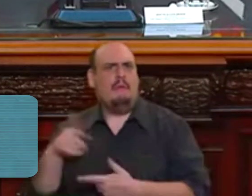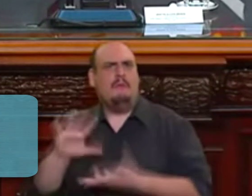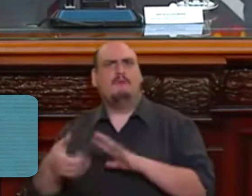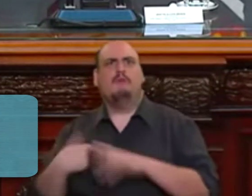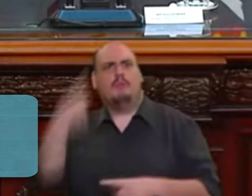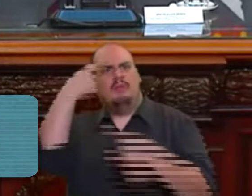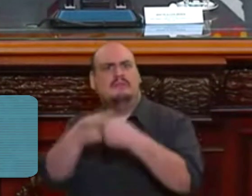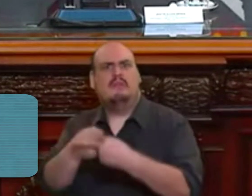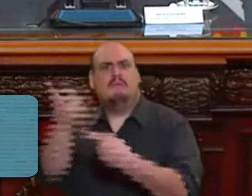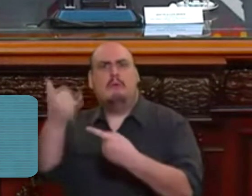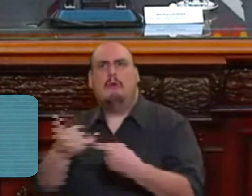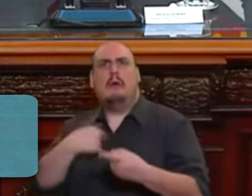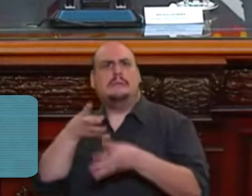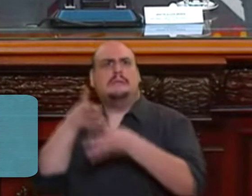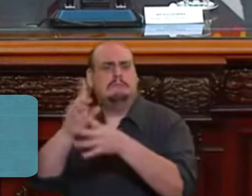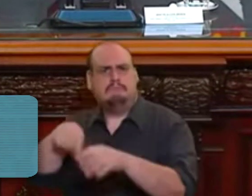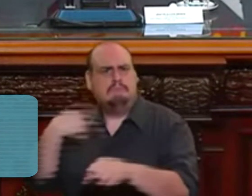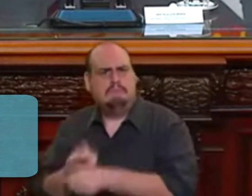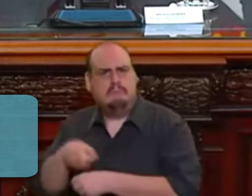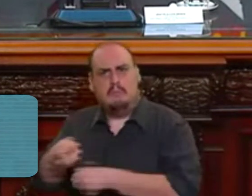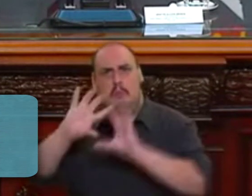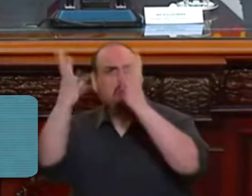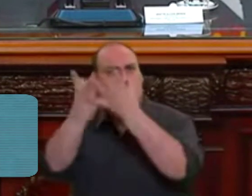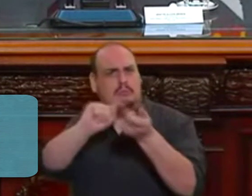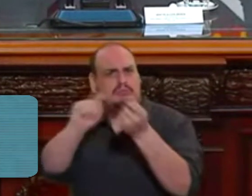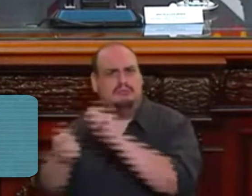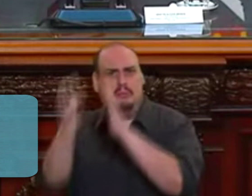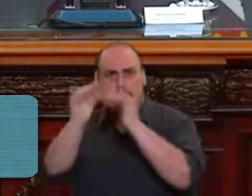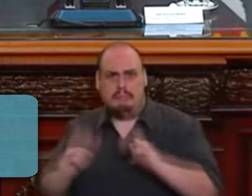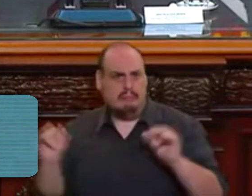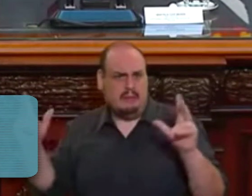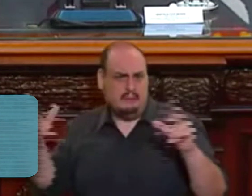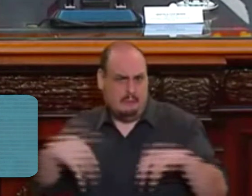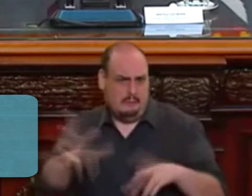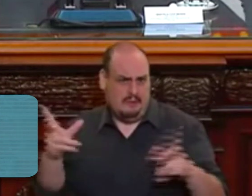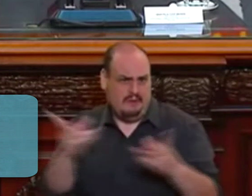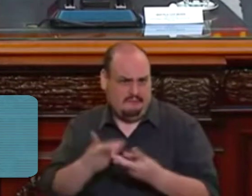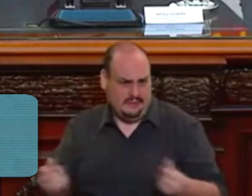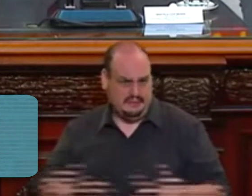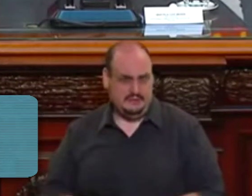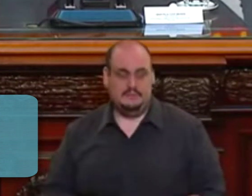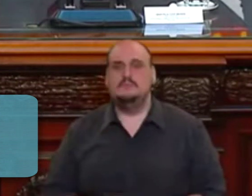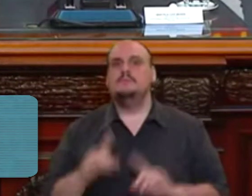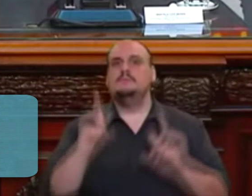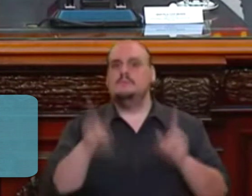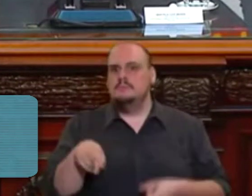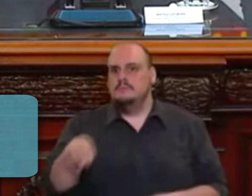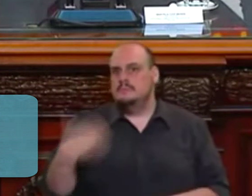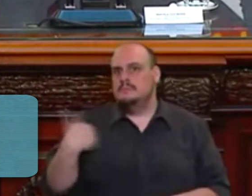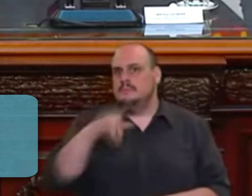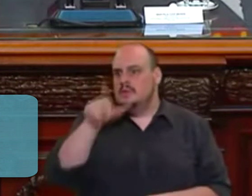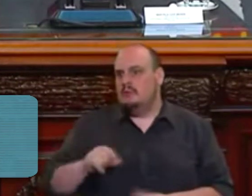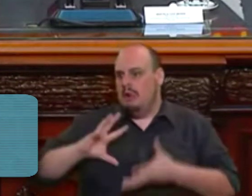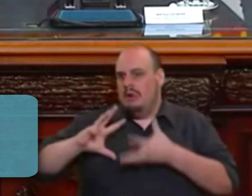dijo Milley, es que lo que está haciendo el gobernador Kicillof es expropiatorio. Literalmente, el primer mandatario